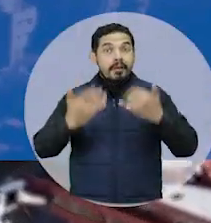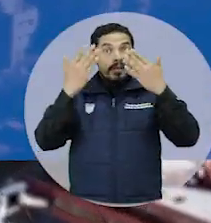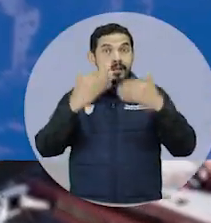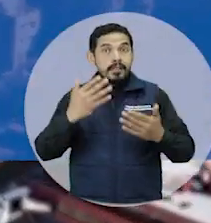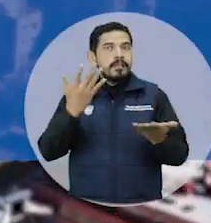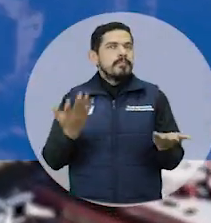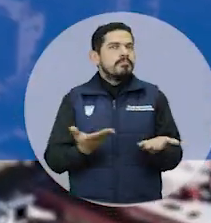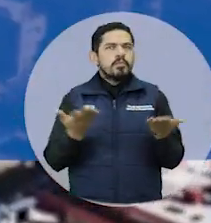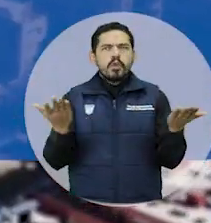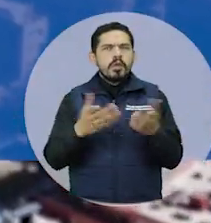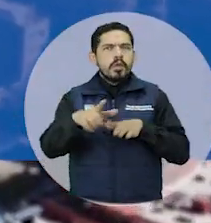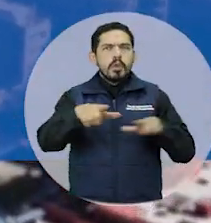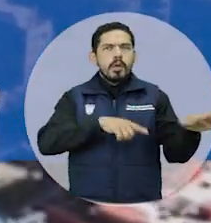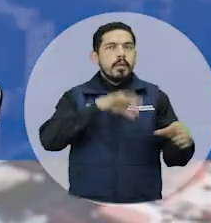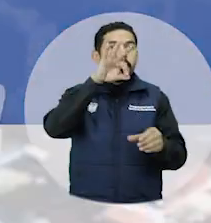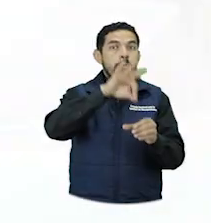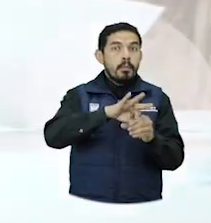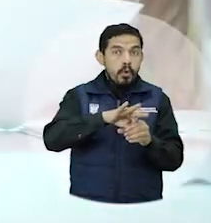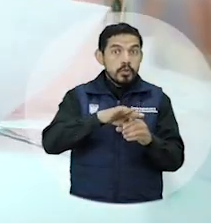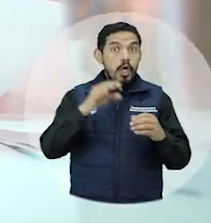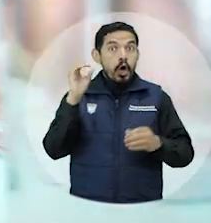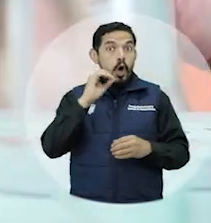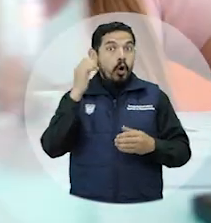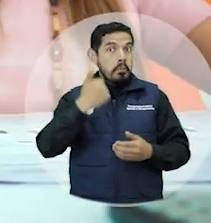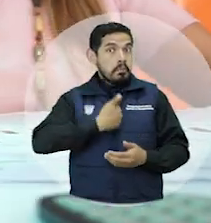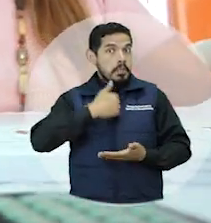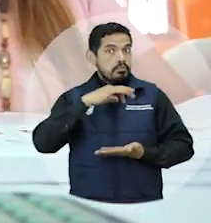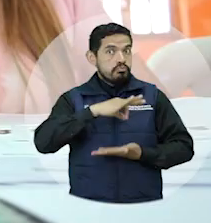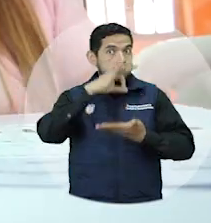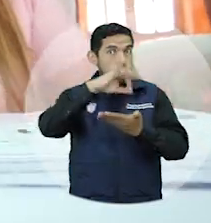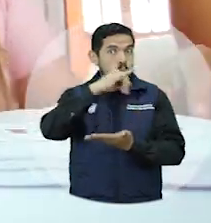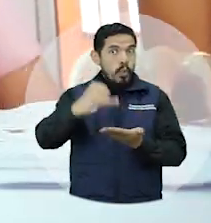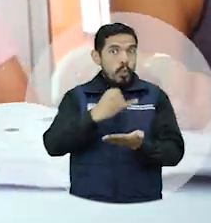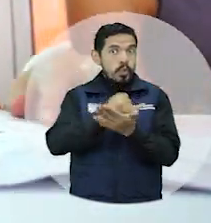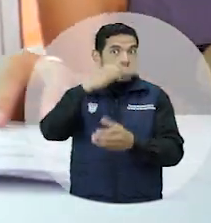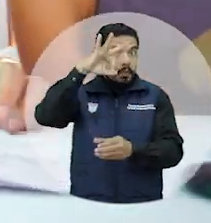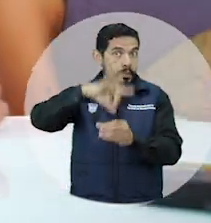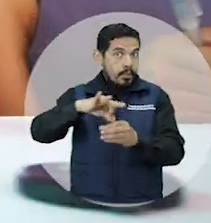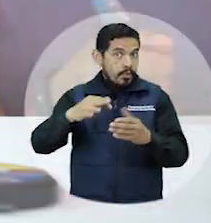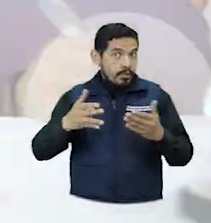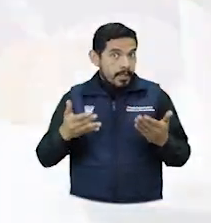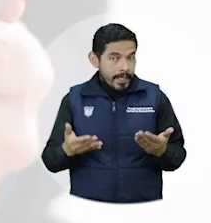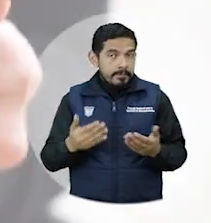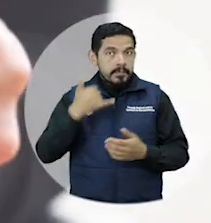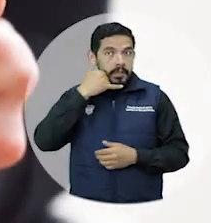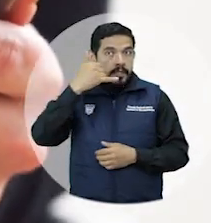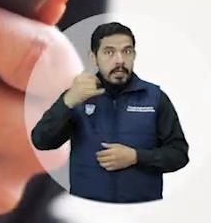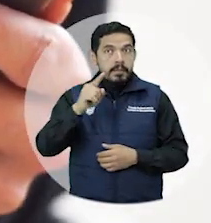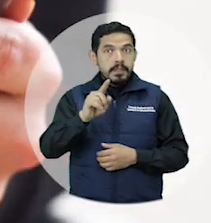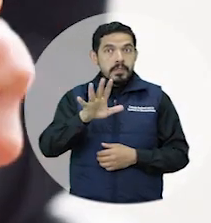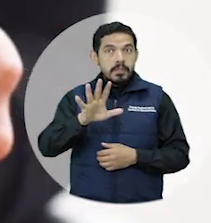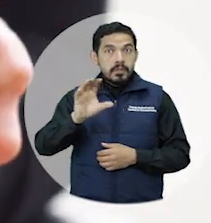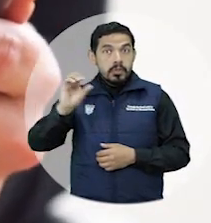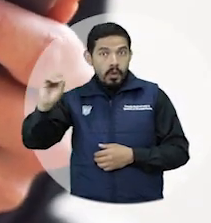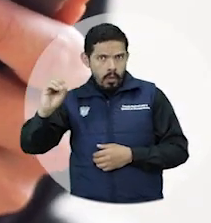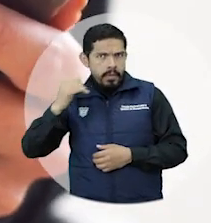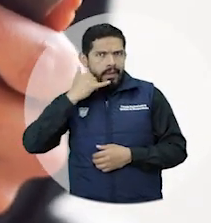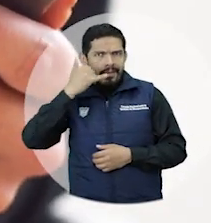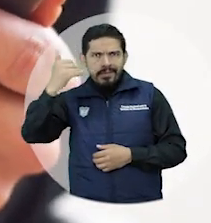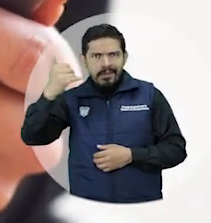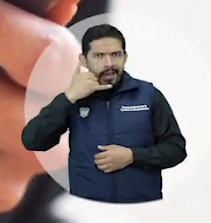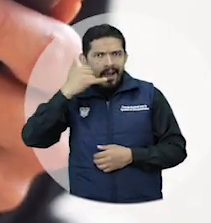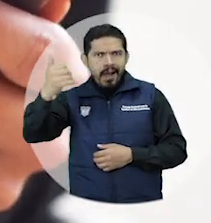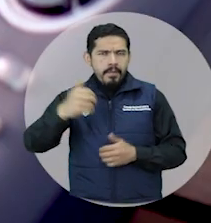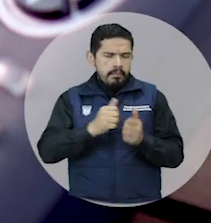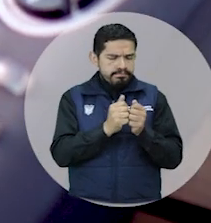Ahora podrás conocer tu lugar de votación y si has sido designado como miembro de una junta receptora del voto, llamando al 150